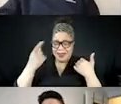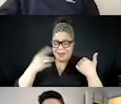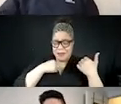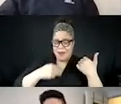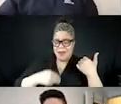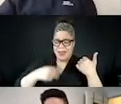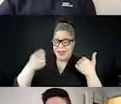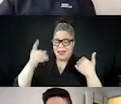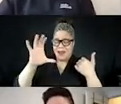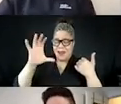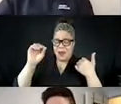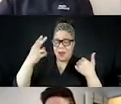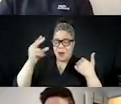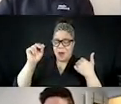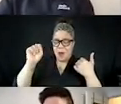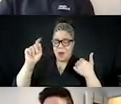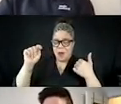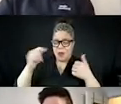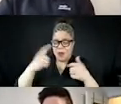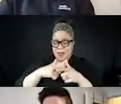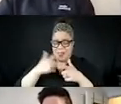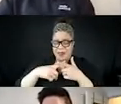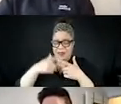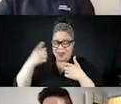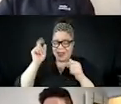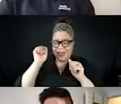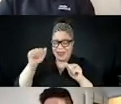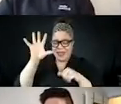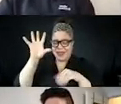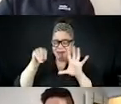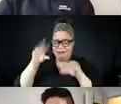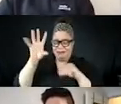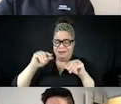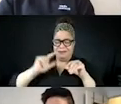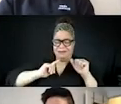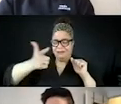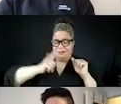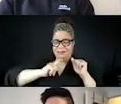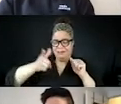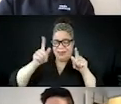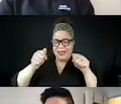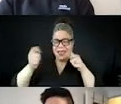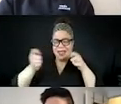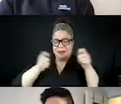miren miren y es que